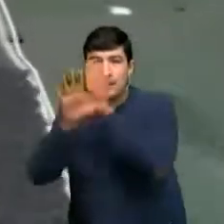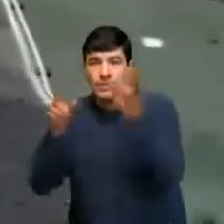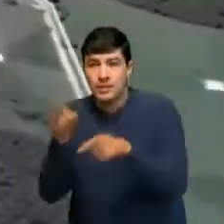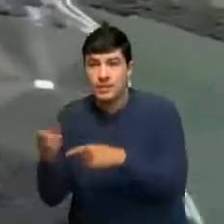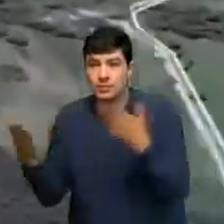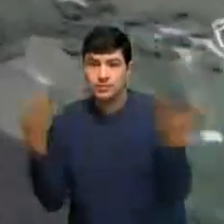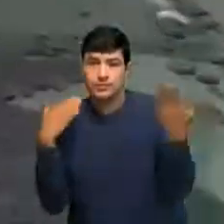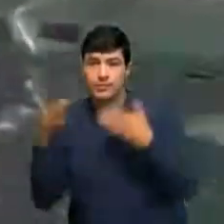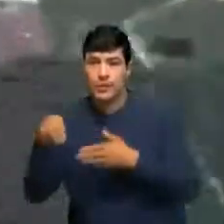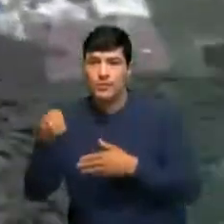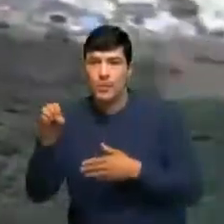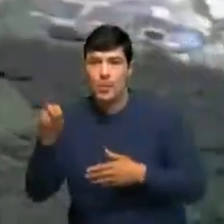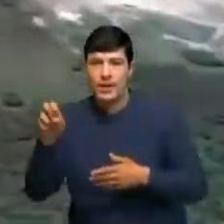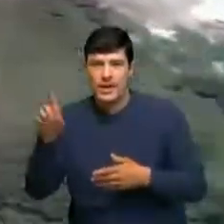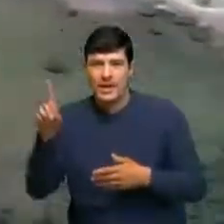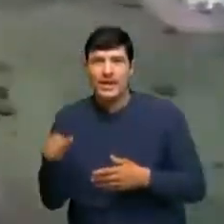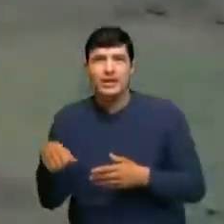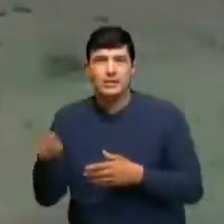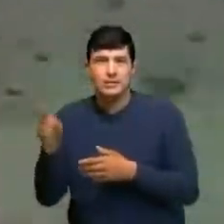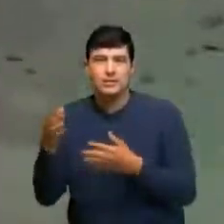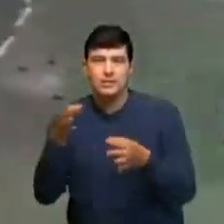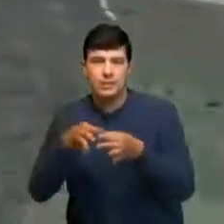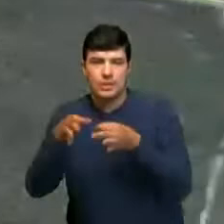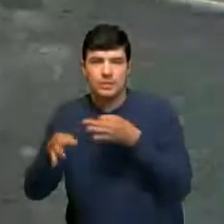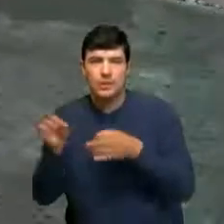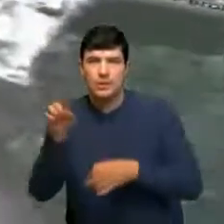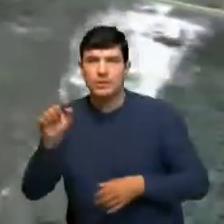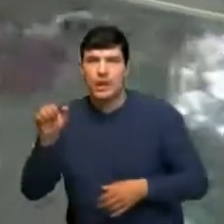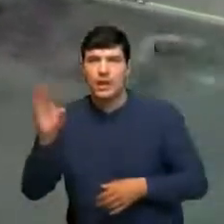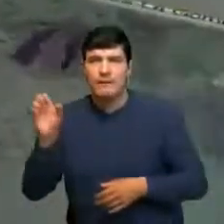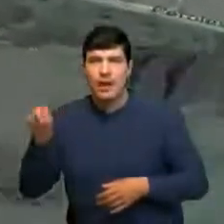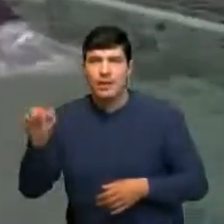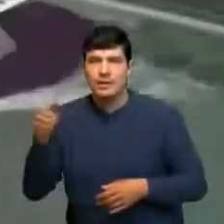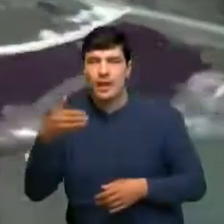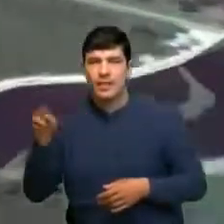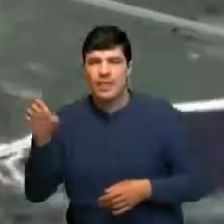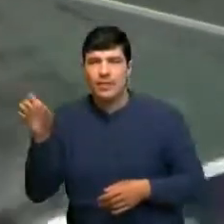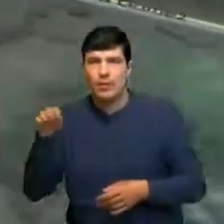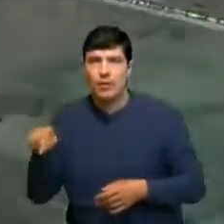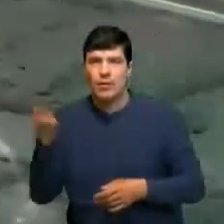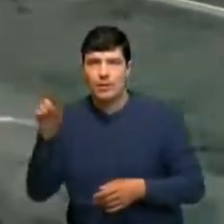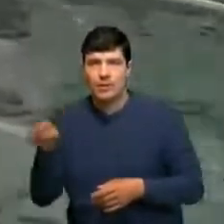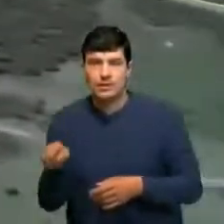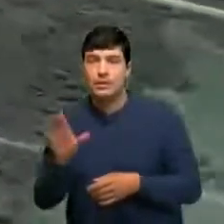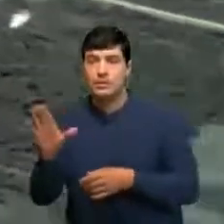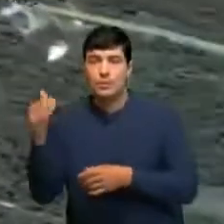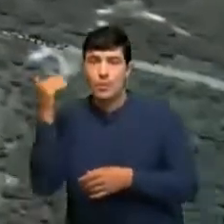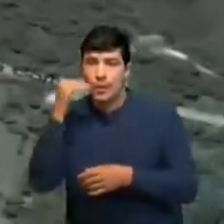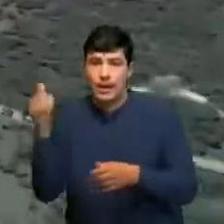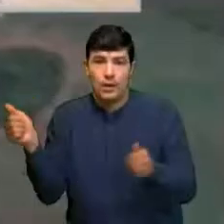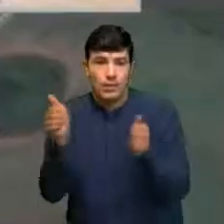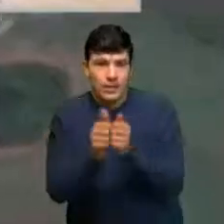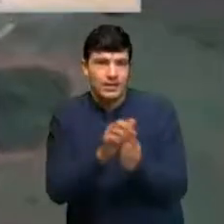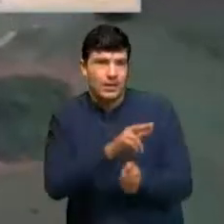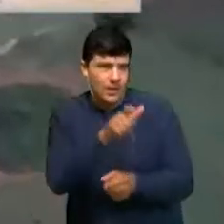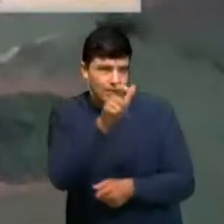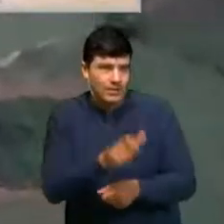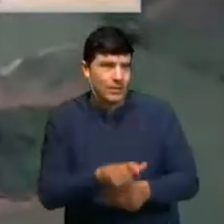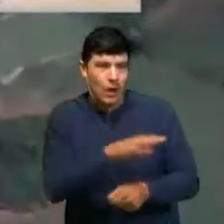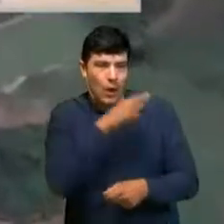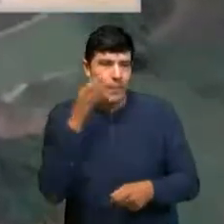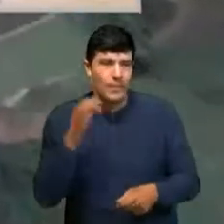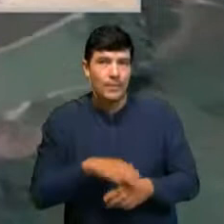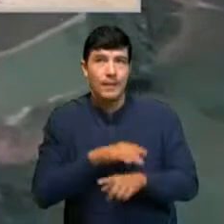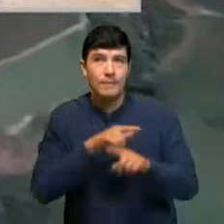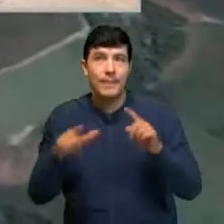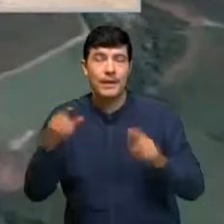Moneda del municipio de Sabana de Torres, a donde la mujer había llegado en compañía de otra persona. La policía y la fiscalía reconstruyeron